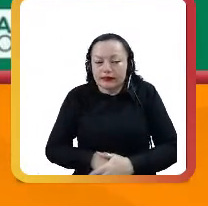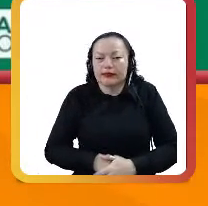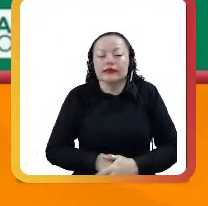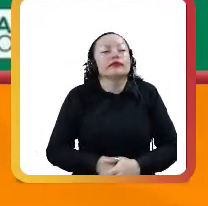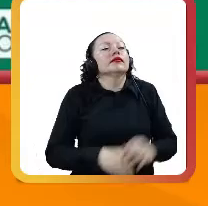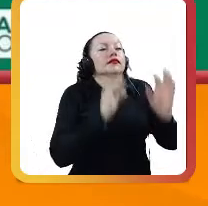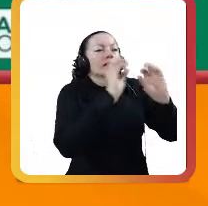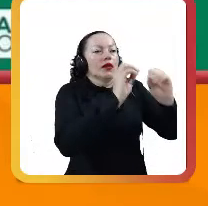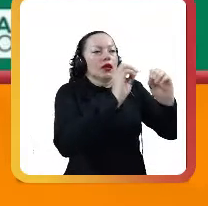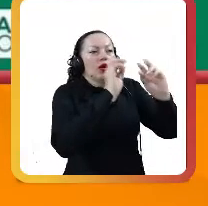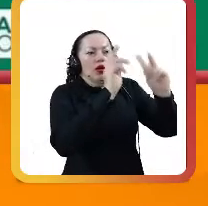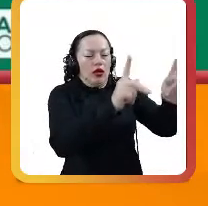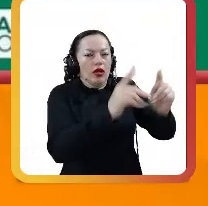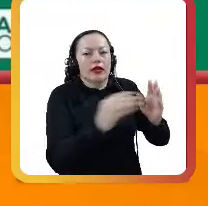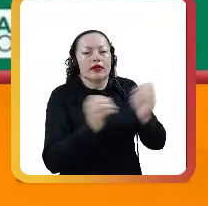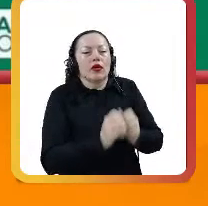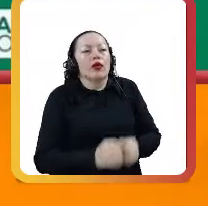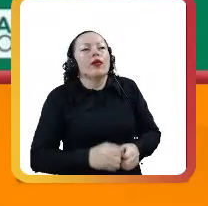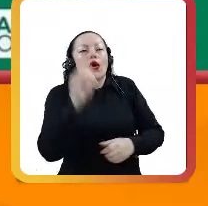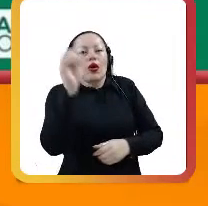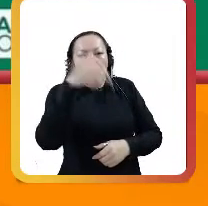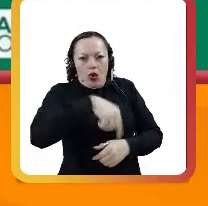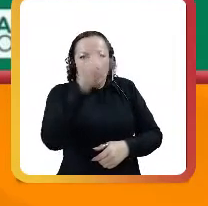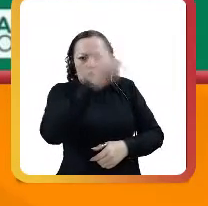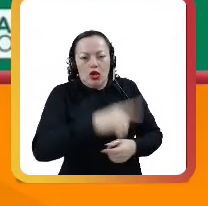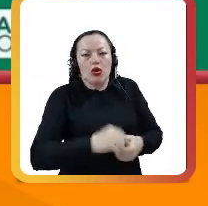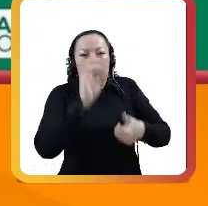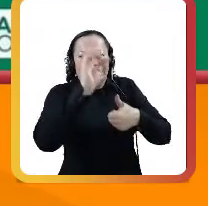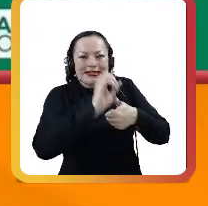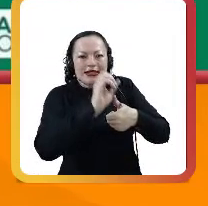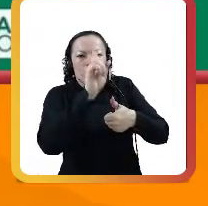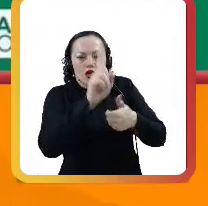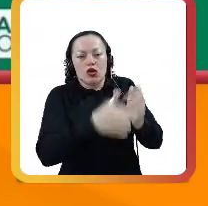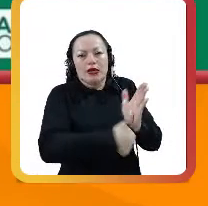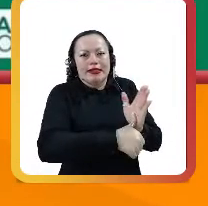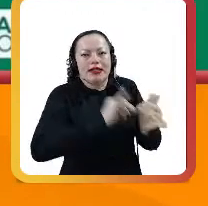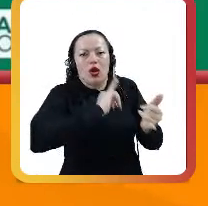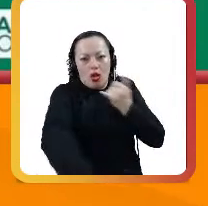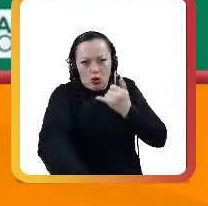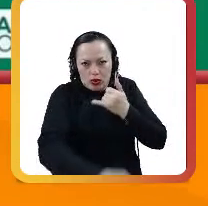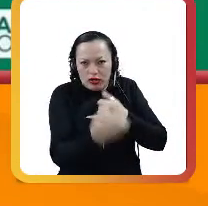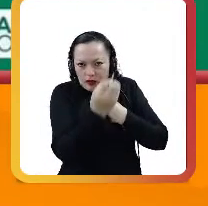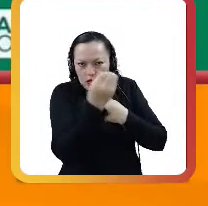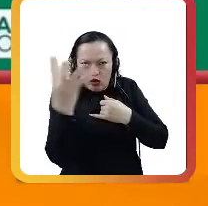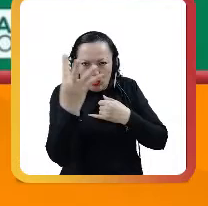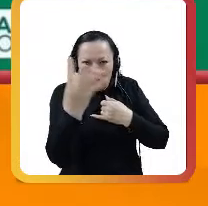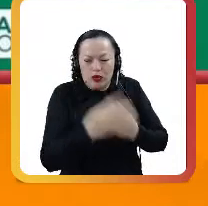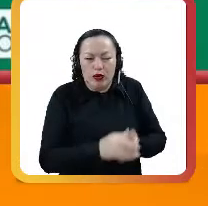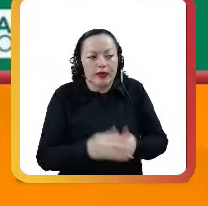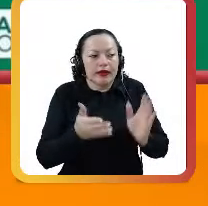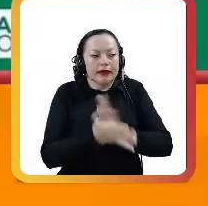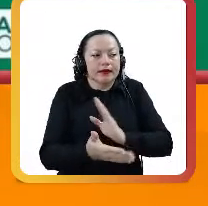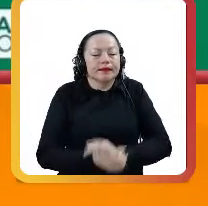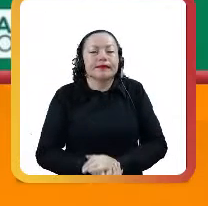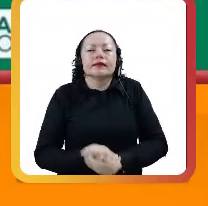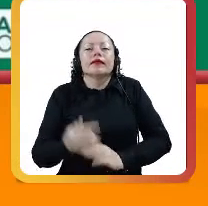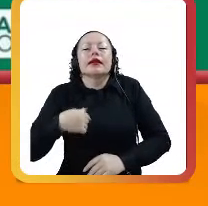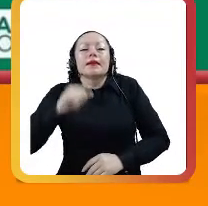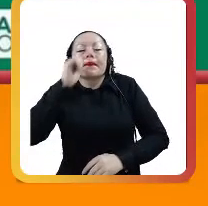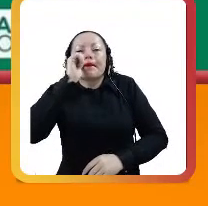Ok, entonces hoy lunes son 0 y 1. Ahí está. Entonces, para y ahí que está, ustedes, pues. Mañana